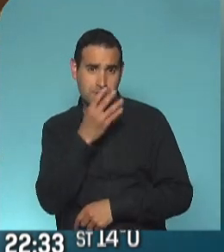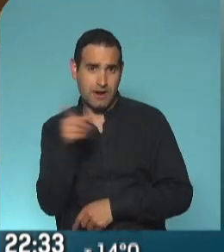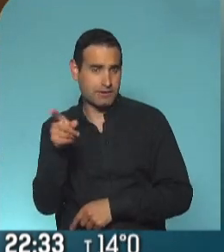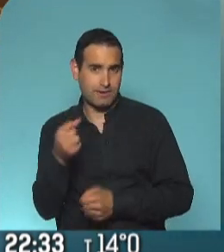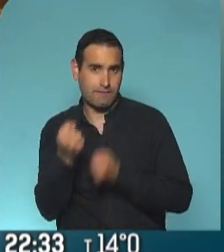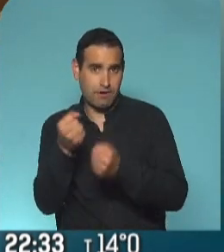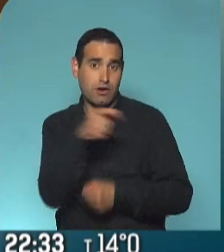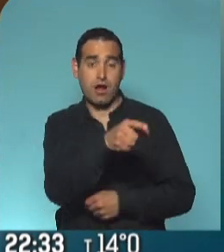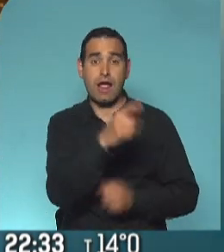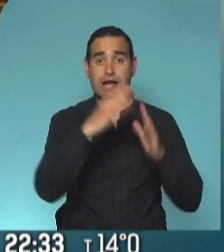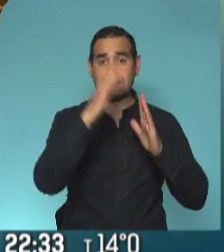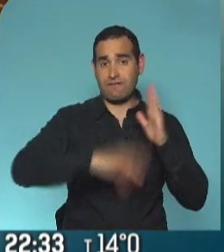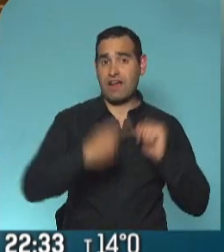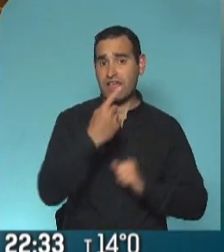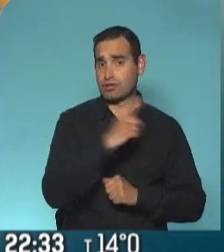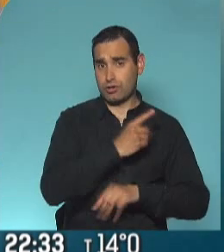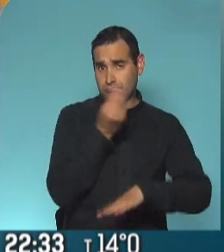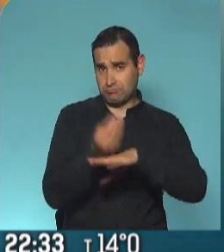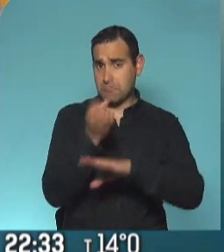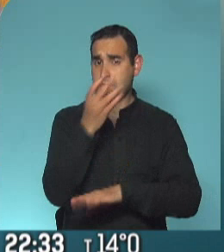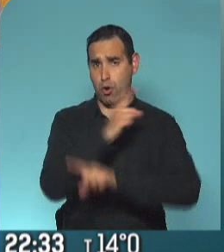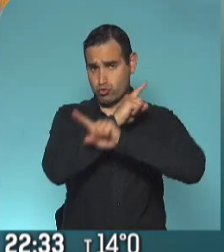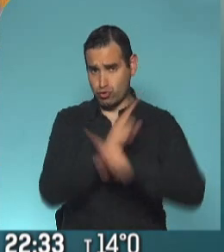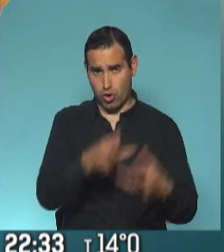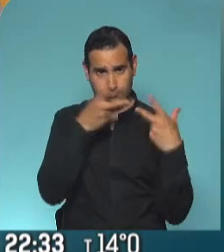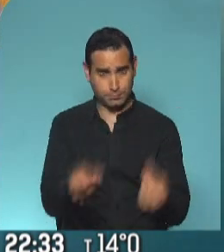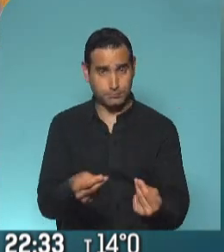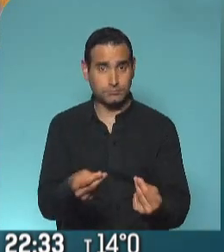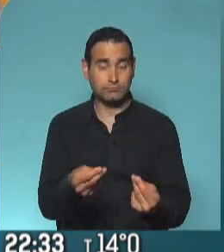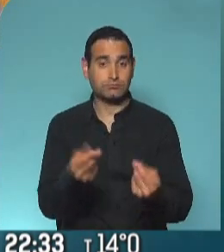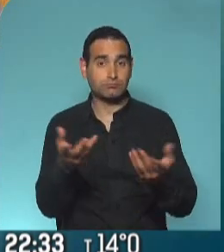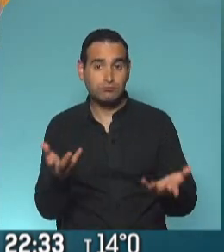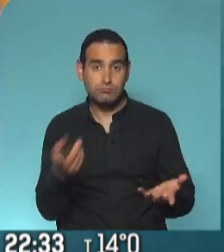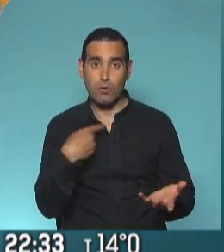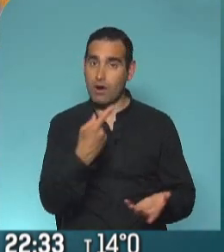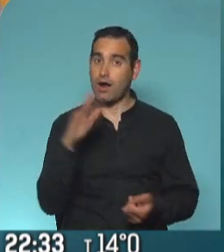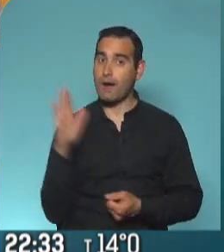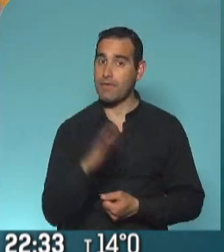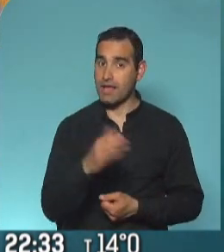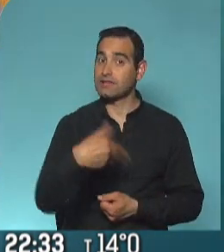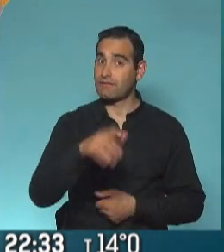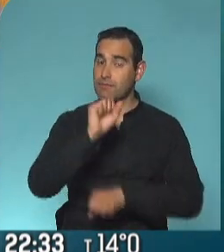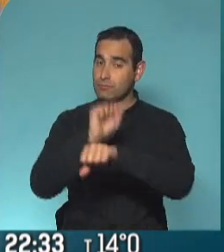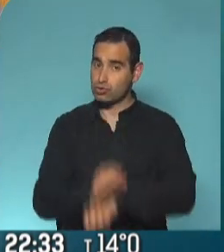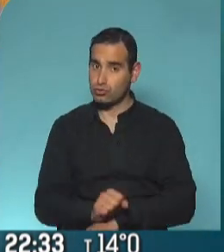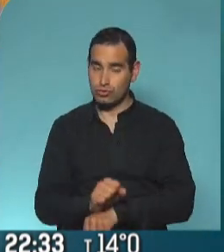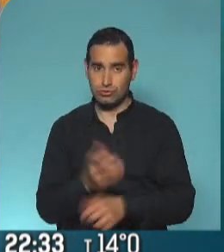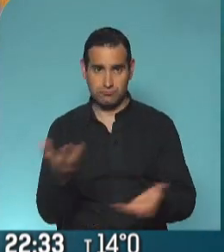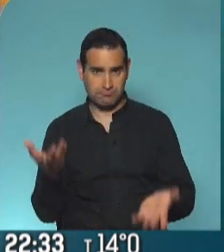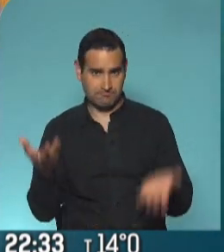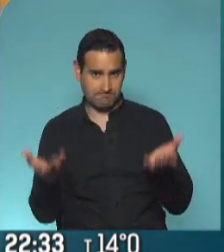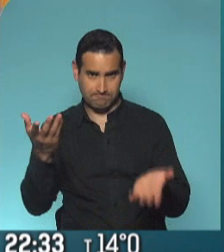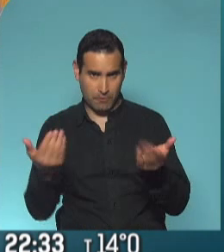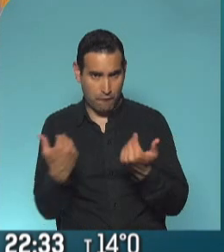la negativa de la Casa Blanca a comparecer y la insistencia, inclusive hasta con la advertencia de que podrían hasta ir presos, ¿a quién favorece?